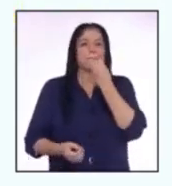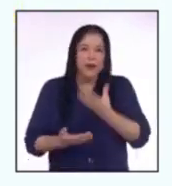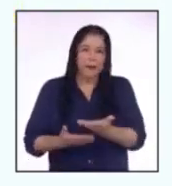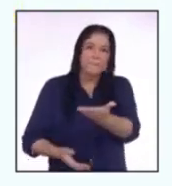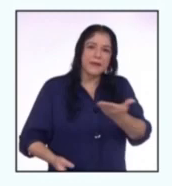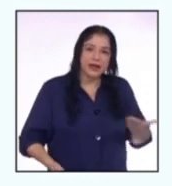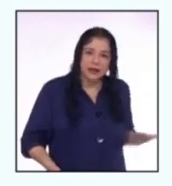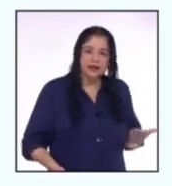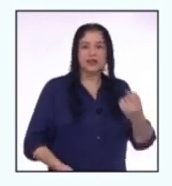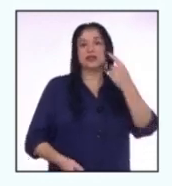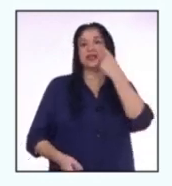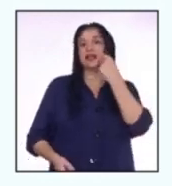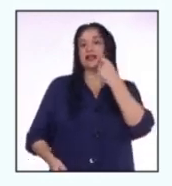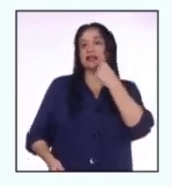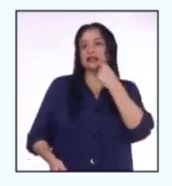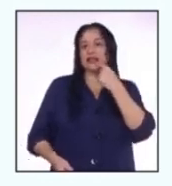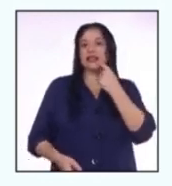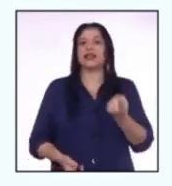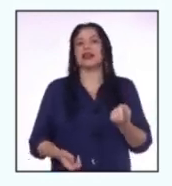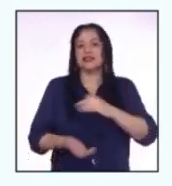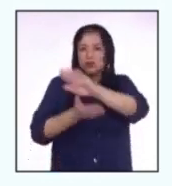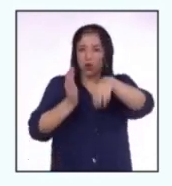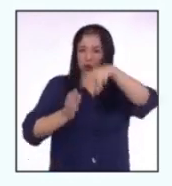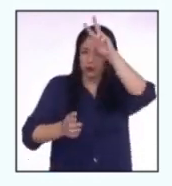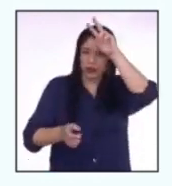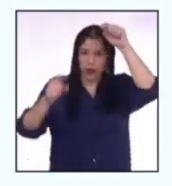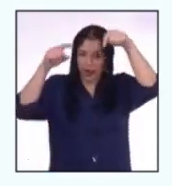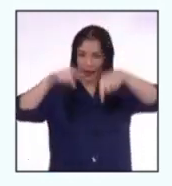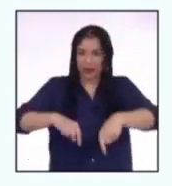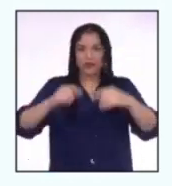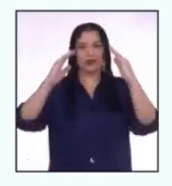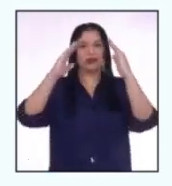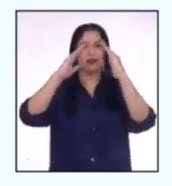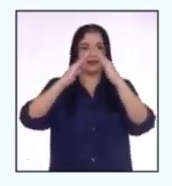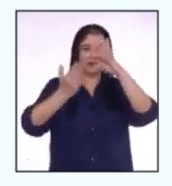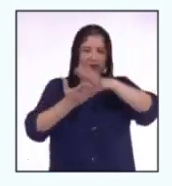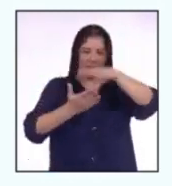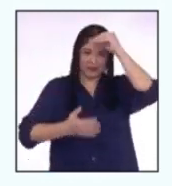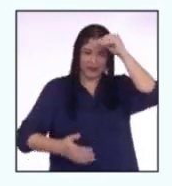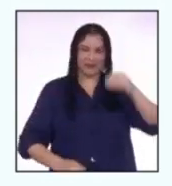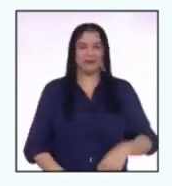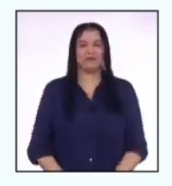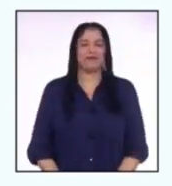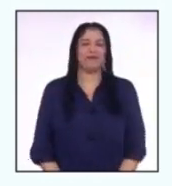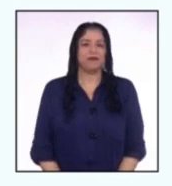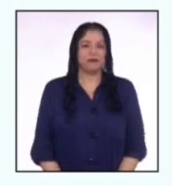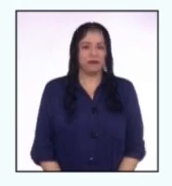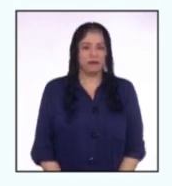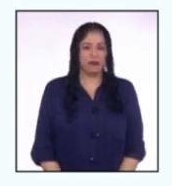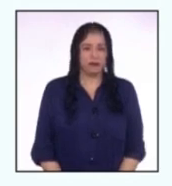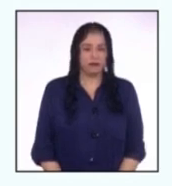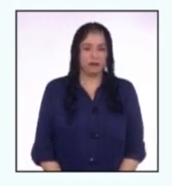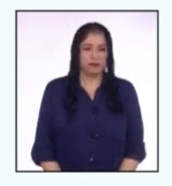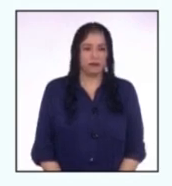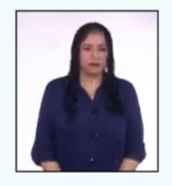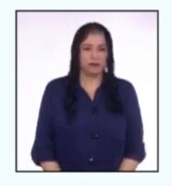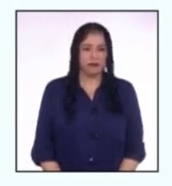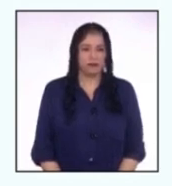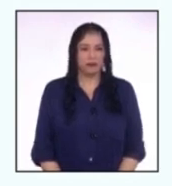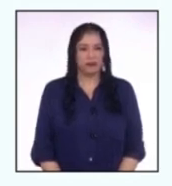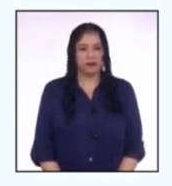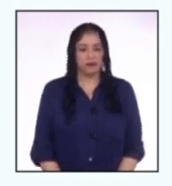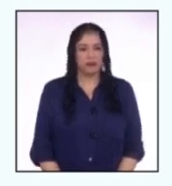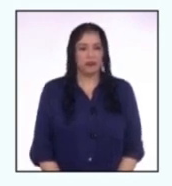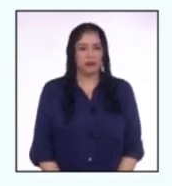agitar y jalan xps cajitas y de anpic y tachar y perú o cajita médica